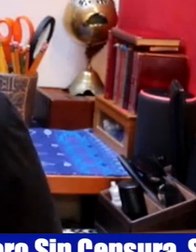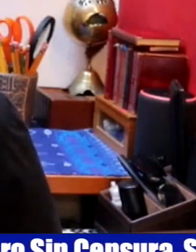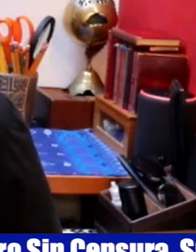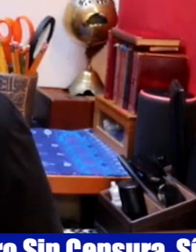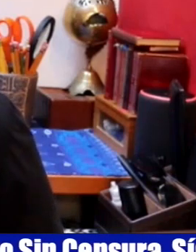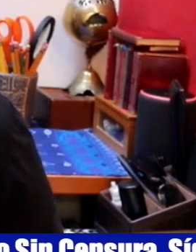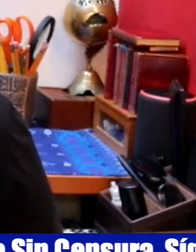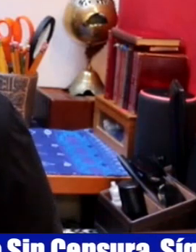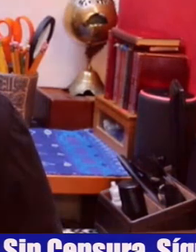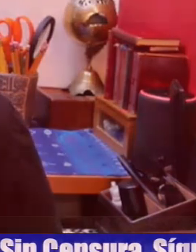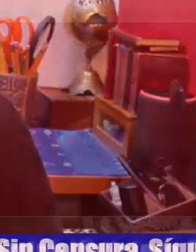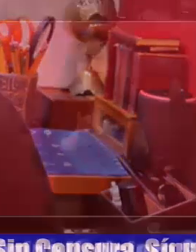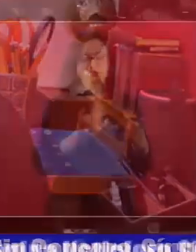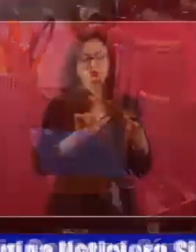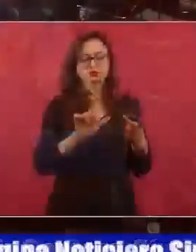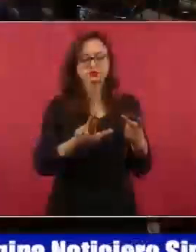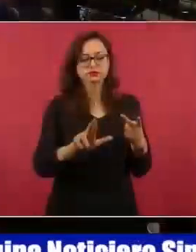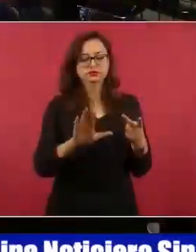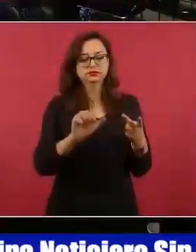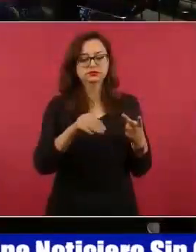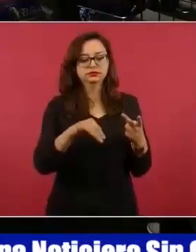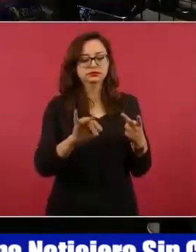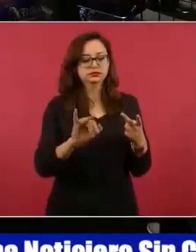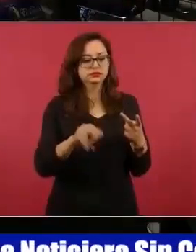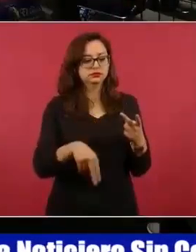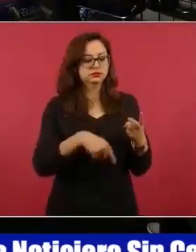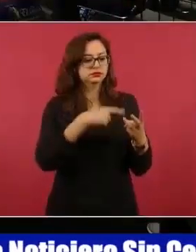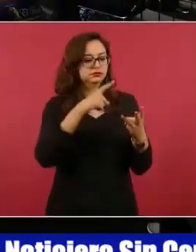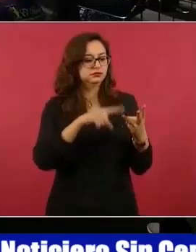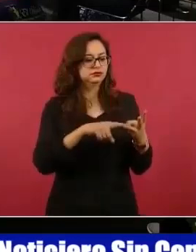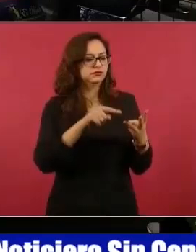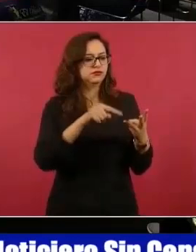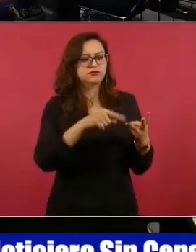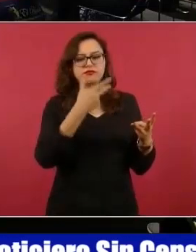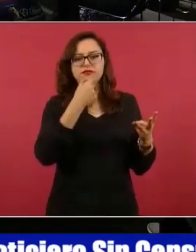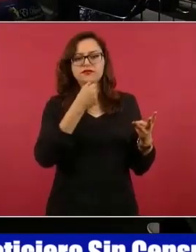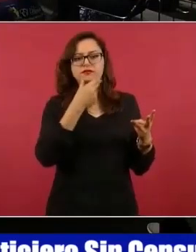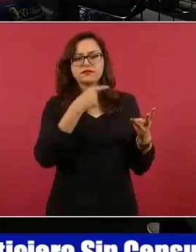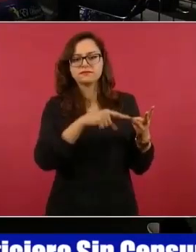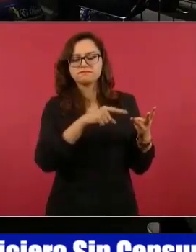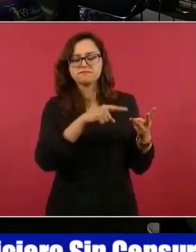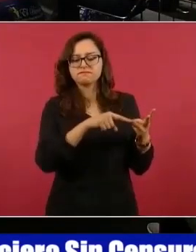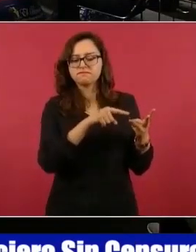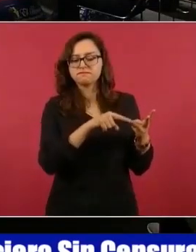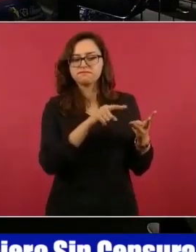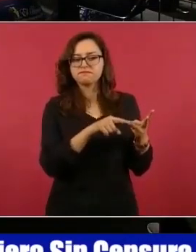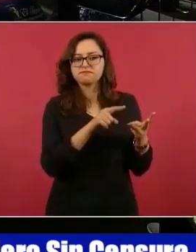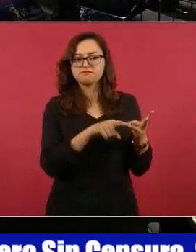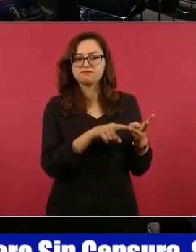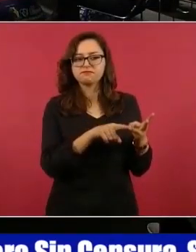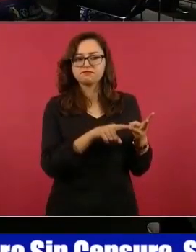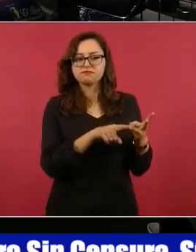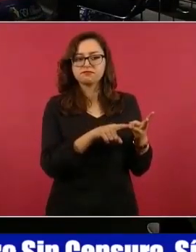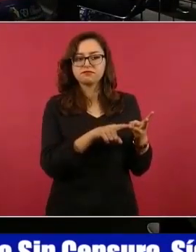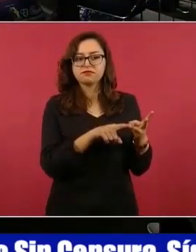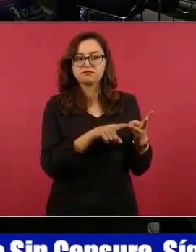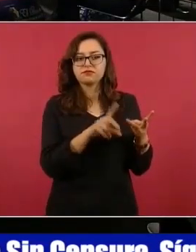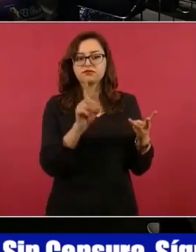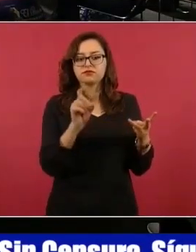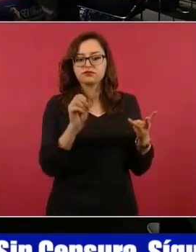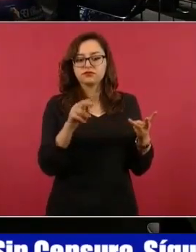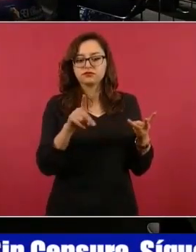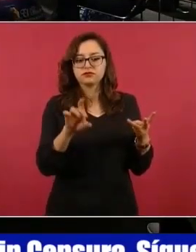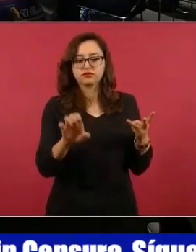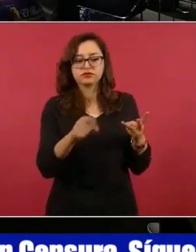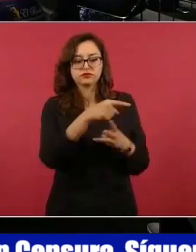podría decirse, y se mantiene impasible frente a estos ataques y descalificaciones, campañas